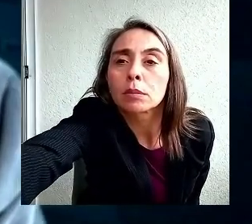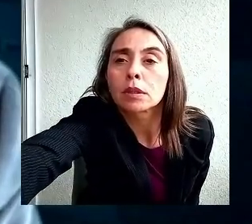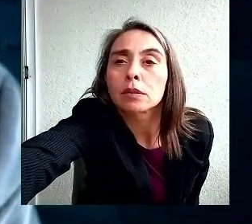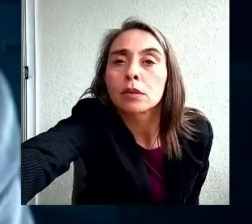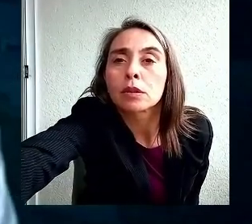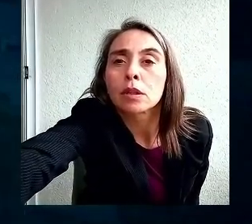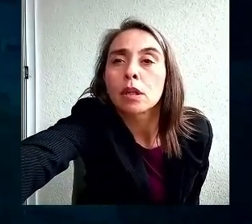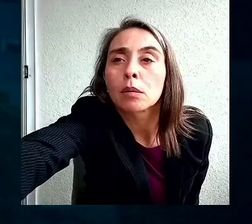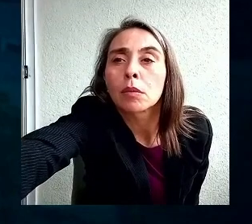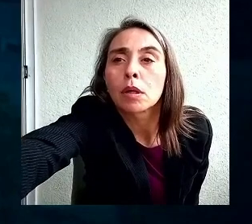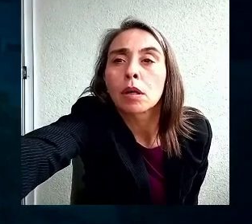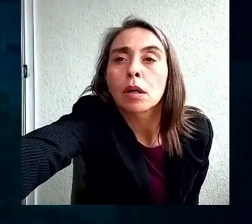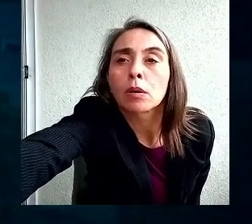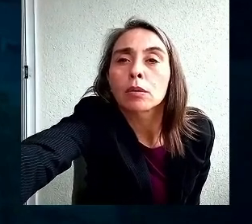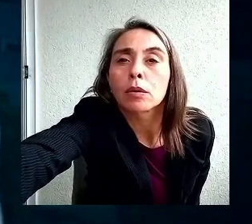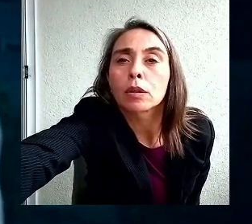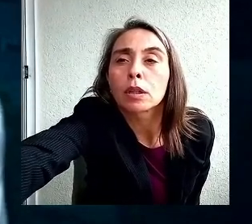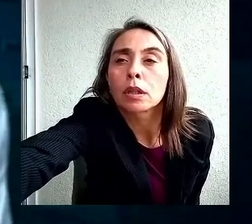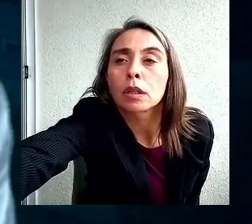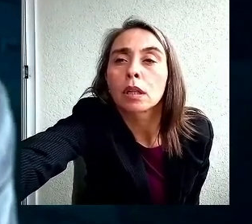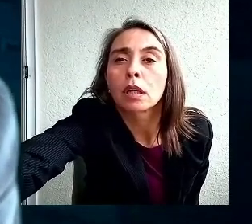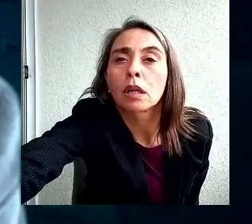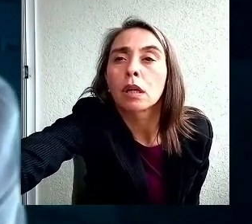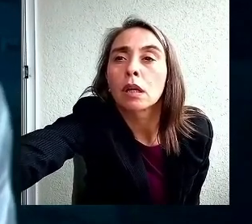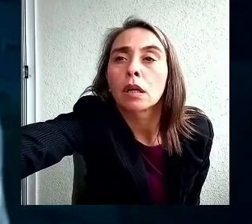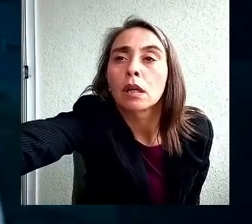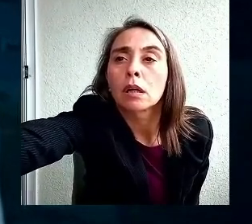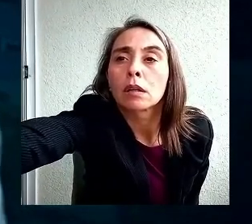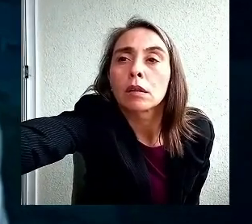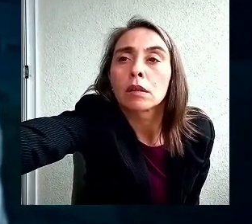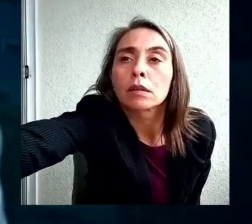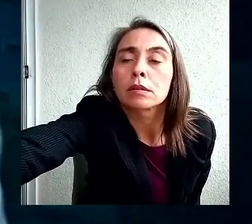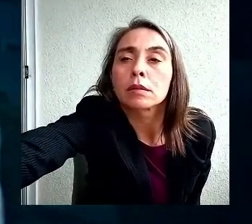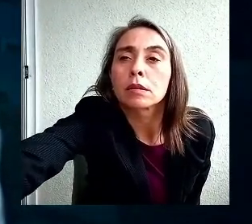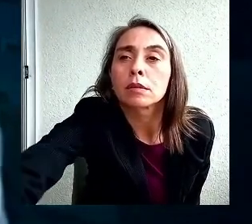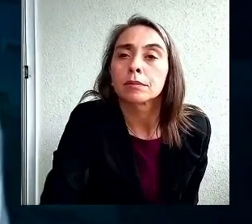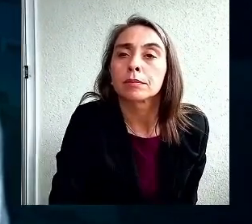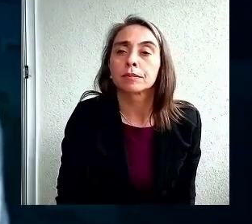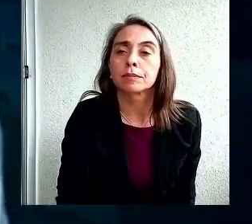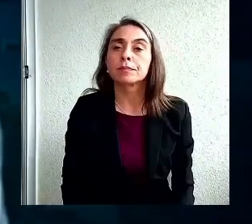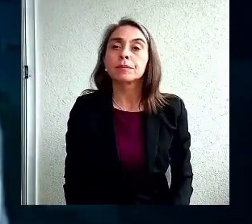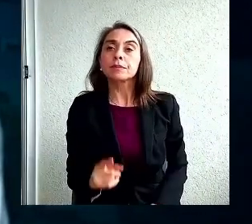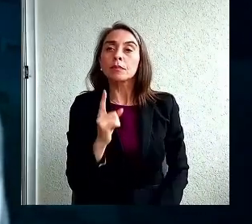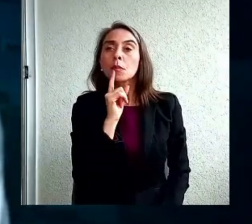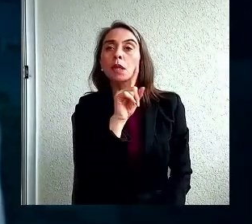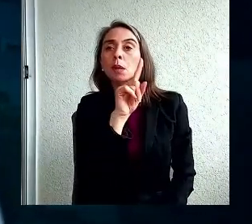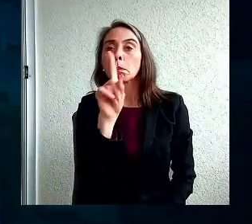de parte de la audiencia. Tengo acá una pregunta para